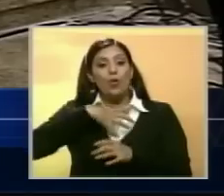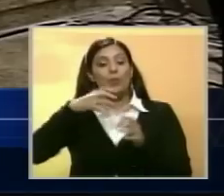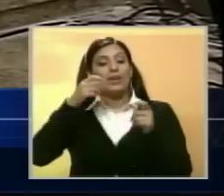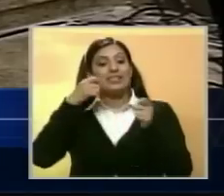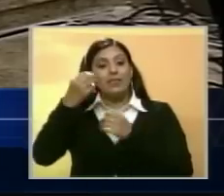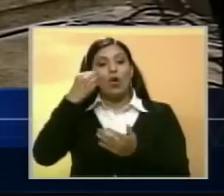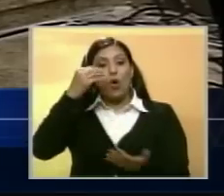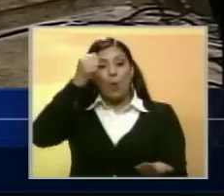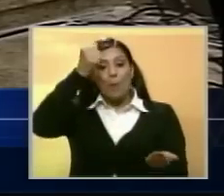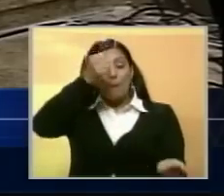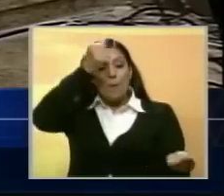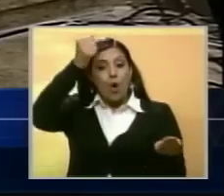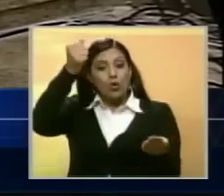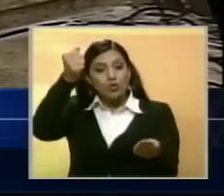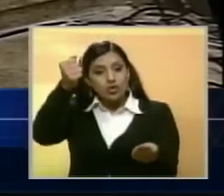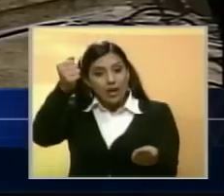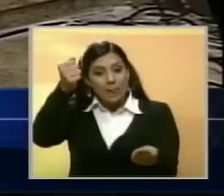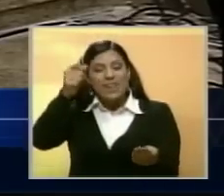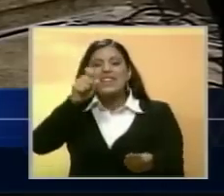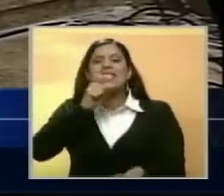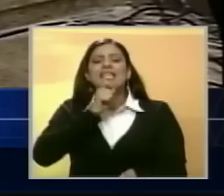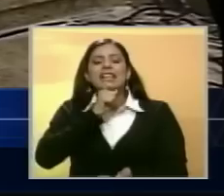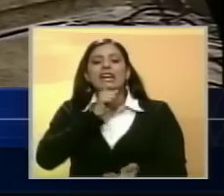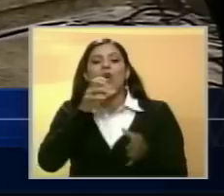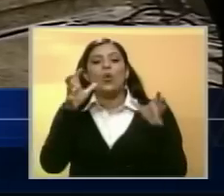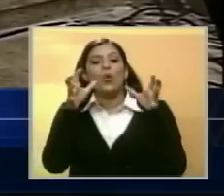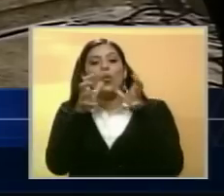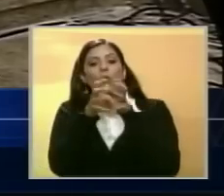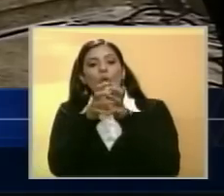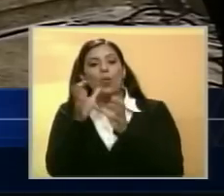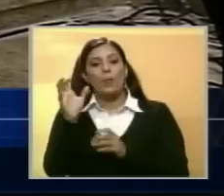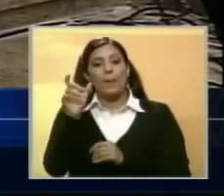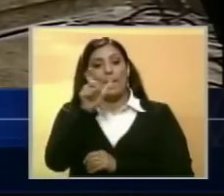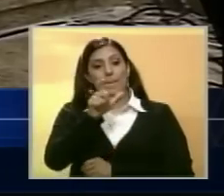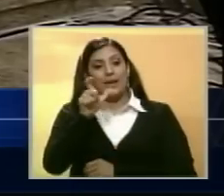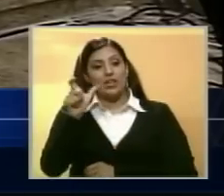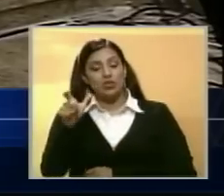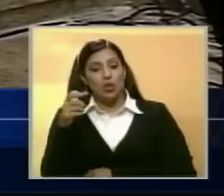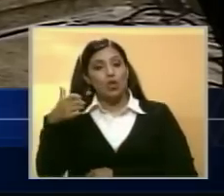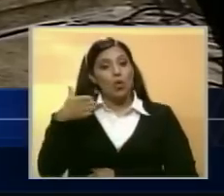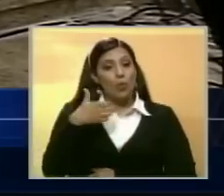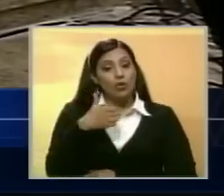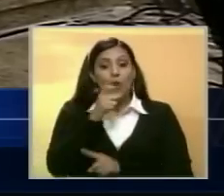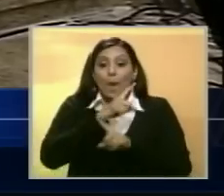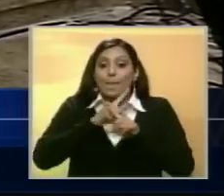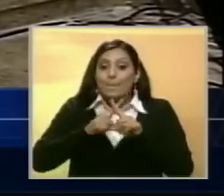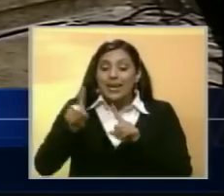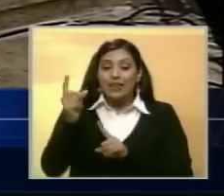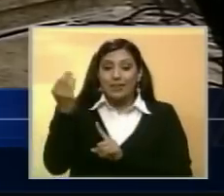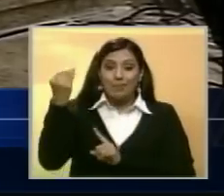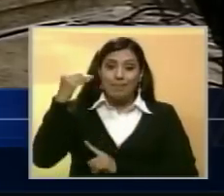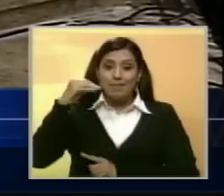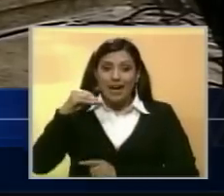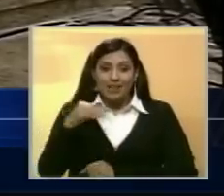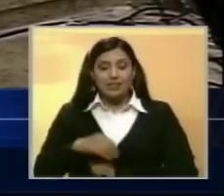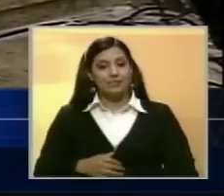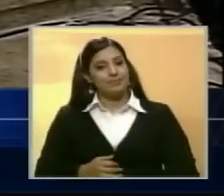sistemas de los CLAP la bolsa de alimentación a los dirigentes de una gente. Pero además de